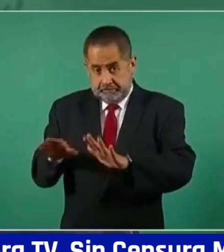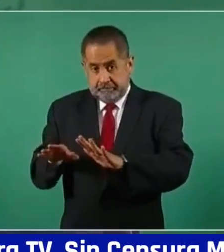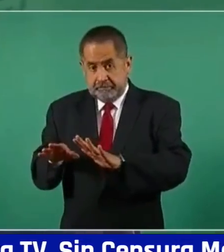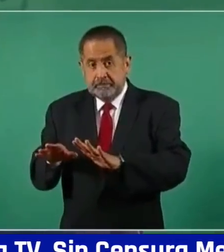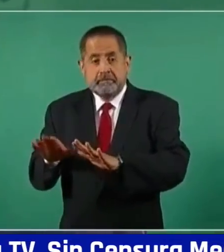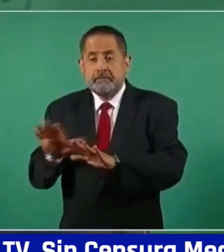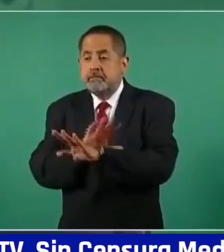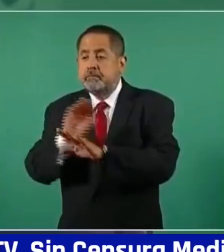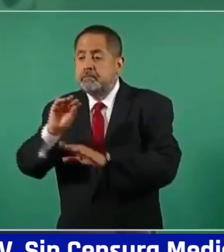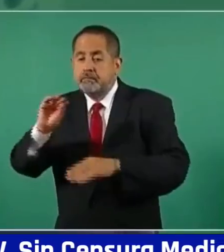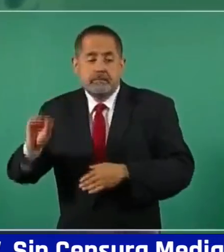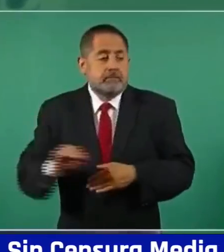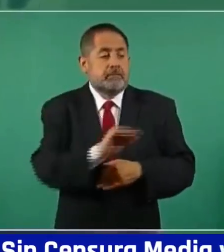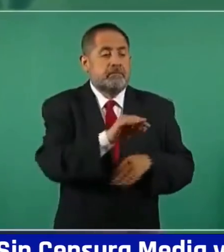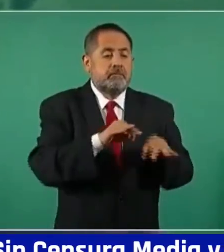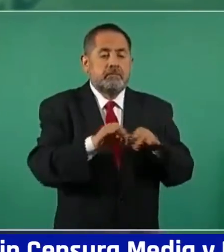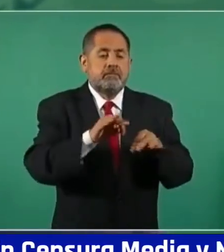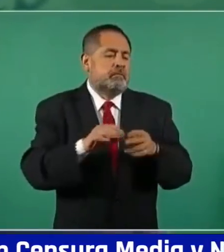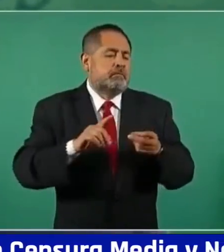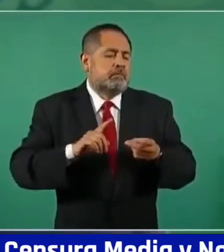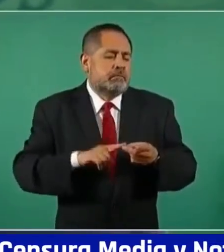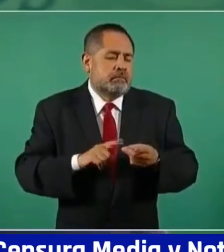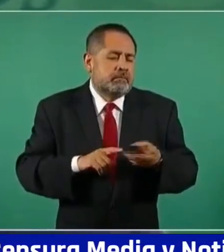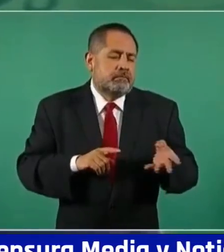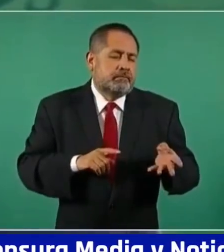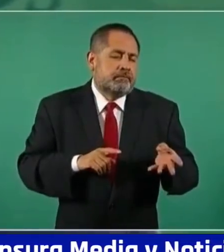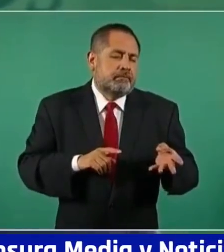se va a trabajar